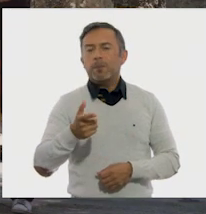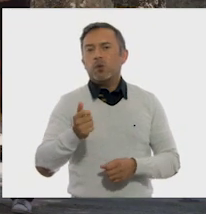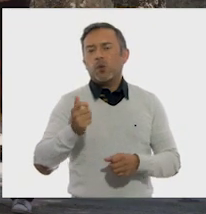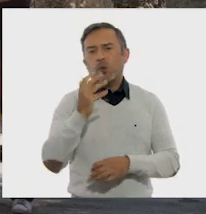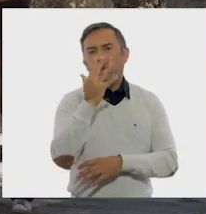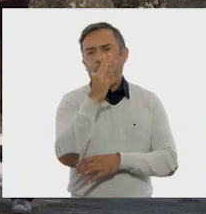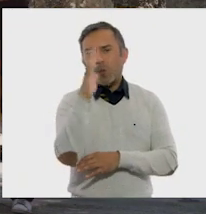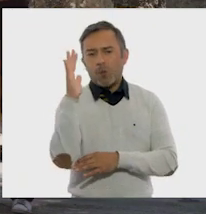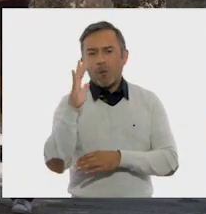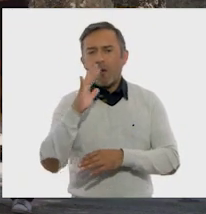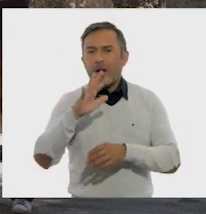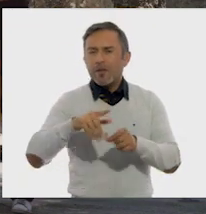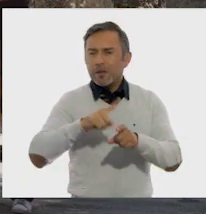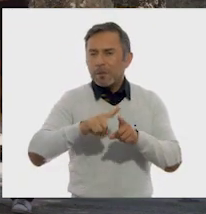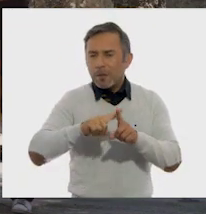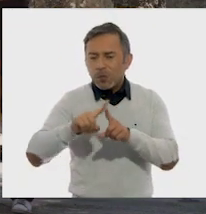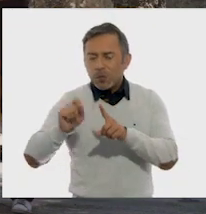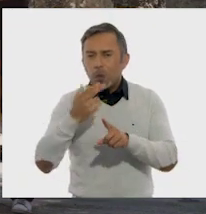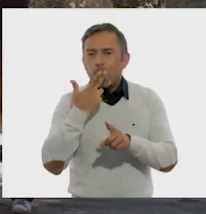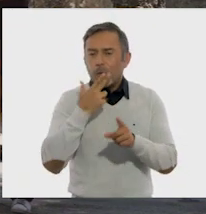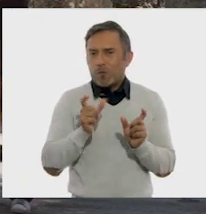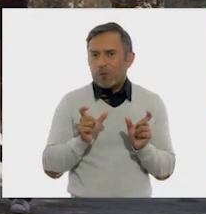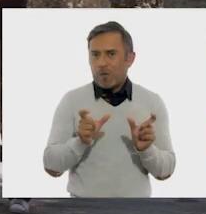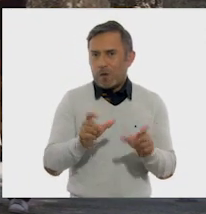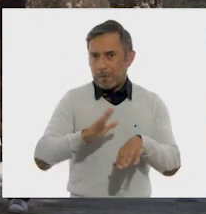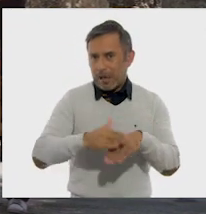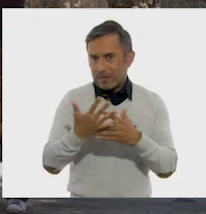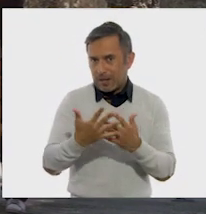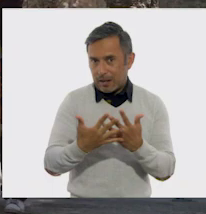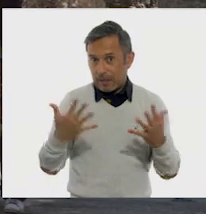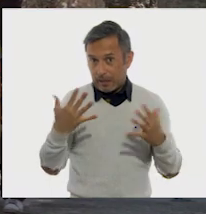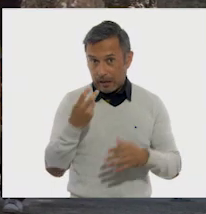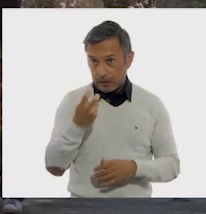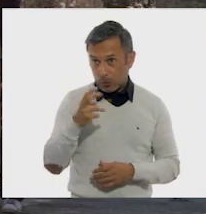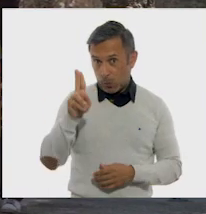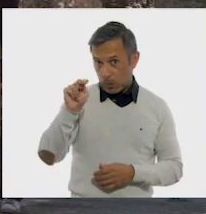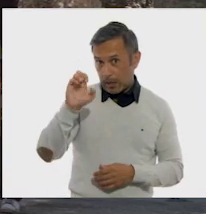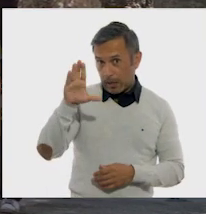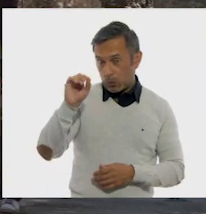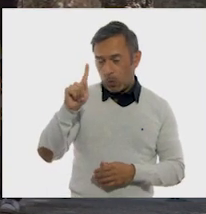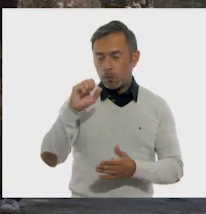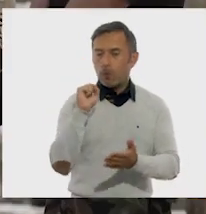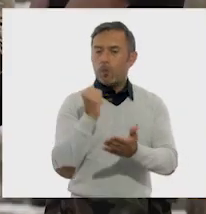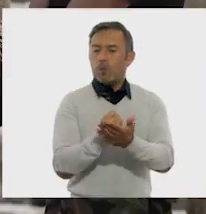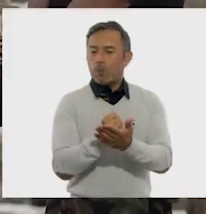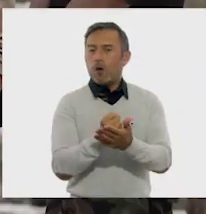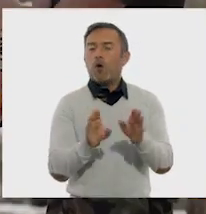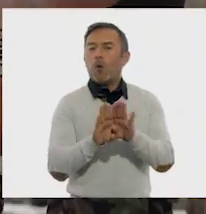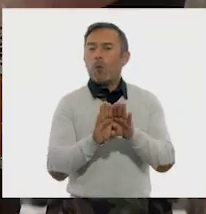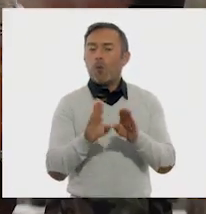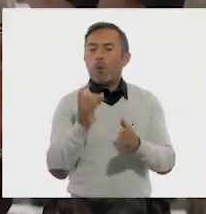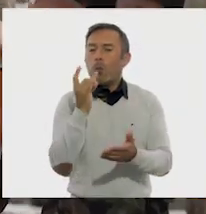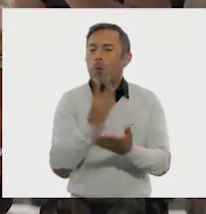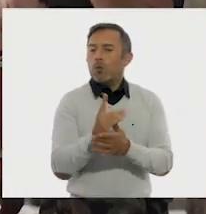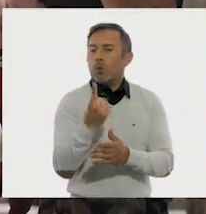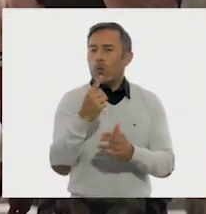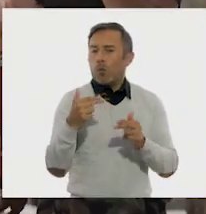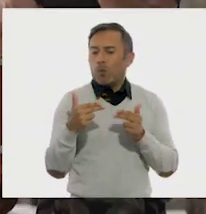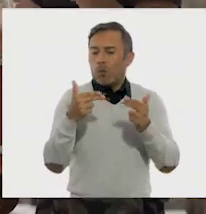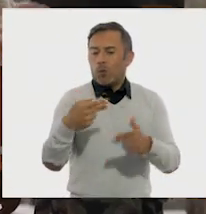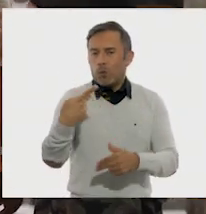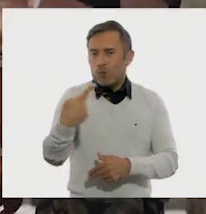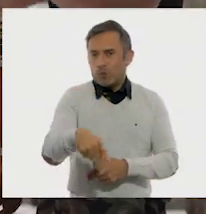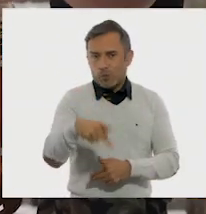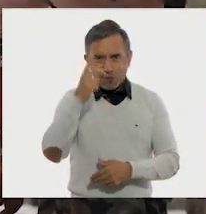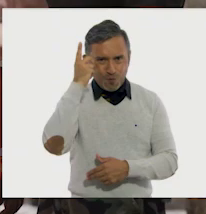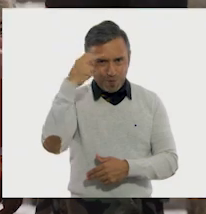grande del país. Por eso es que la UNESCO la ha reconocido como el único y primer patrimonio mixto de México. Mixto quiere decir que es